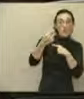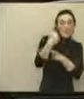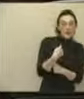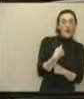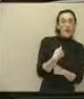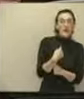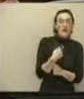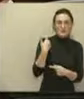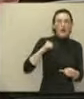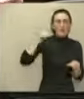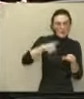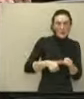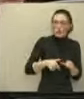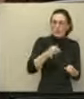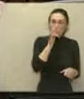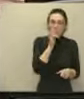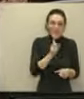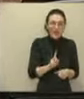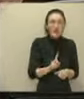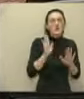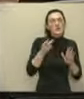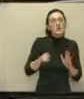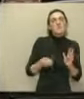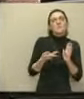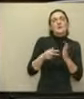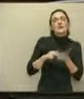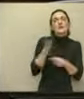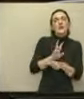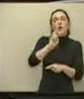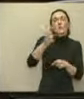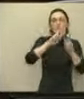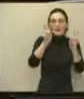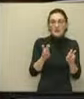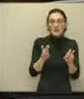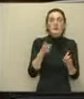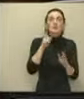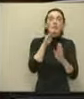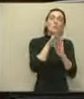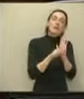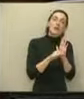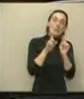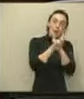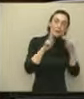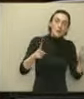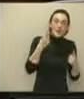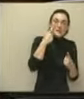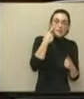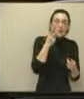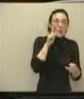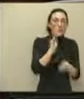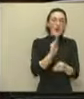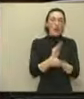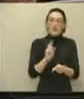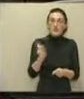desde hacía bastante tiempo. Pero también planteábamos otra cuestión. No se trata solo de hacer los programas anuales de inspección y vigilancia,